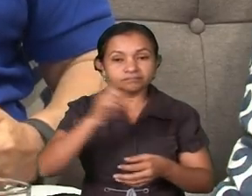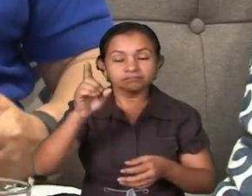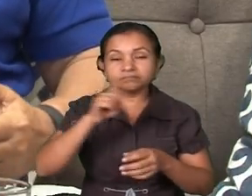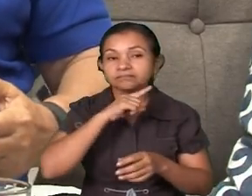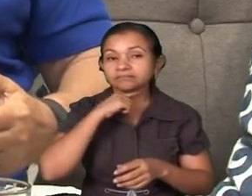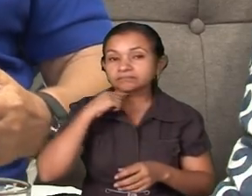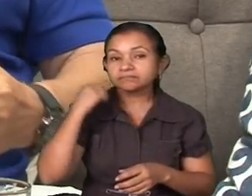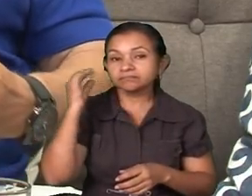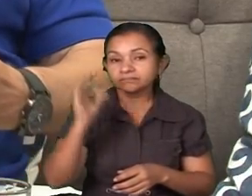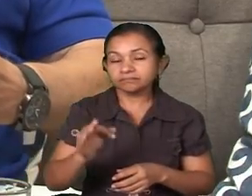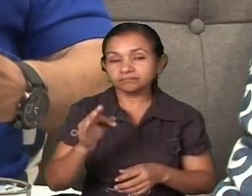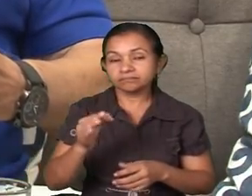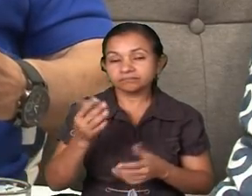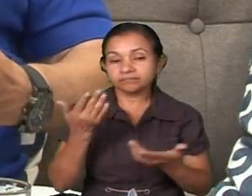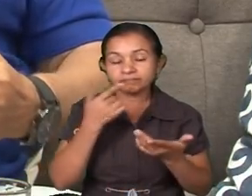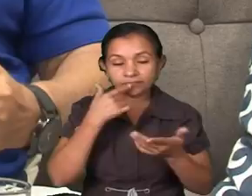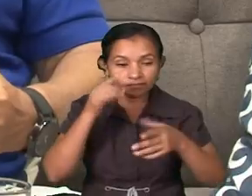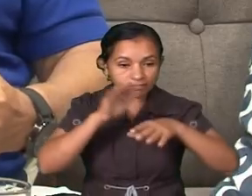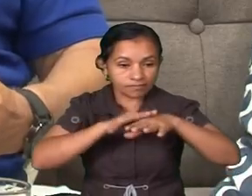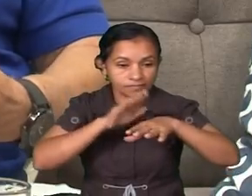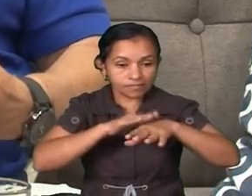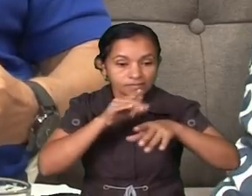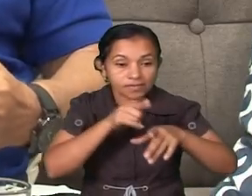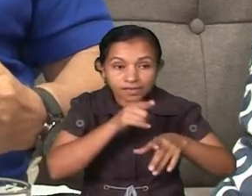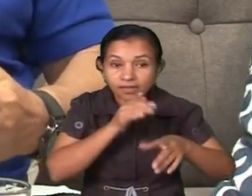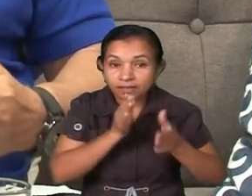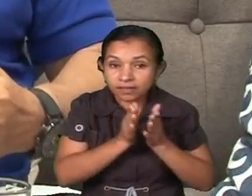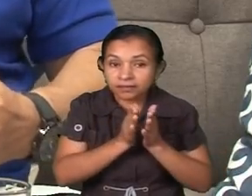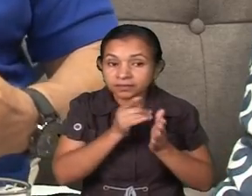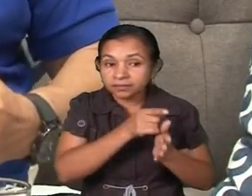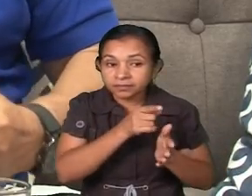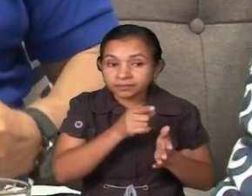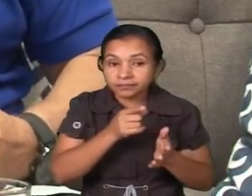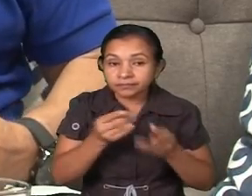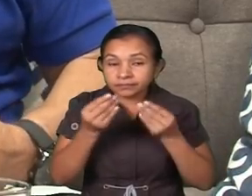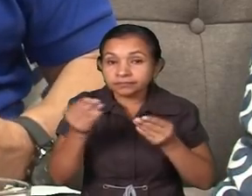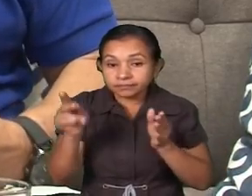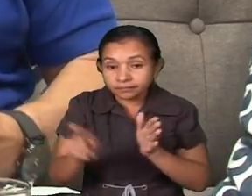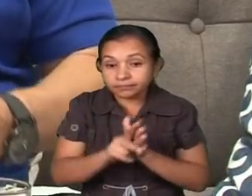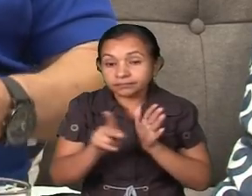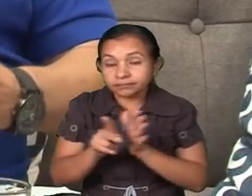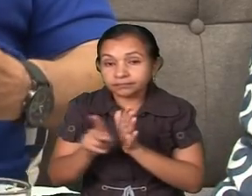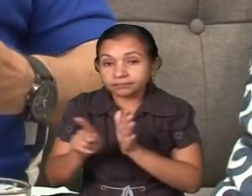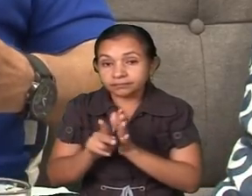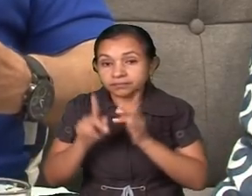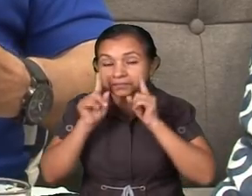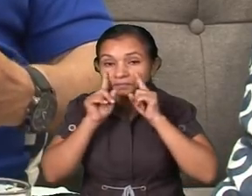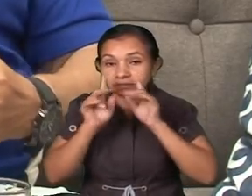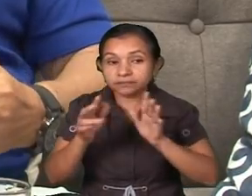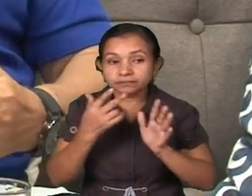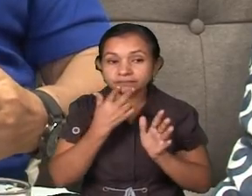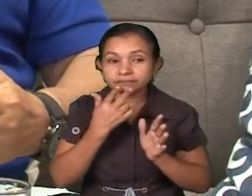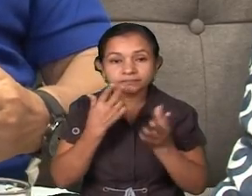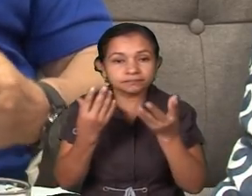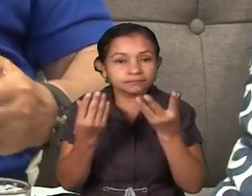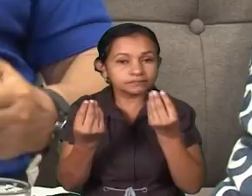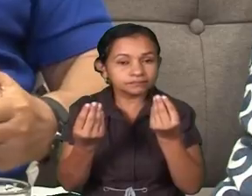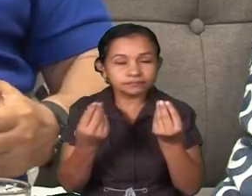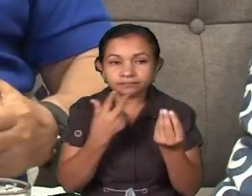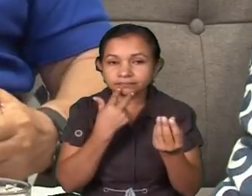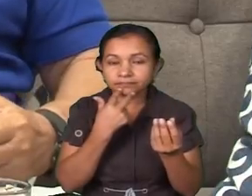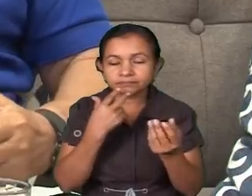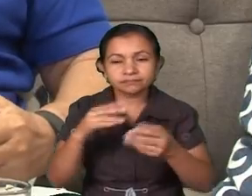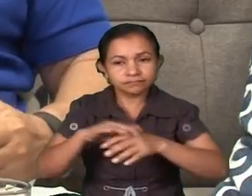Y cuando yo le llamaba la atención, porque desafiaba mucho el peligro, porque no tenía miedo, porque era